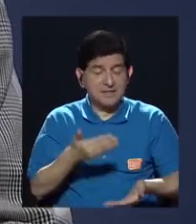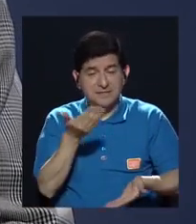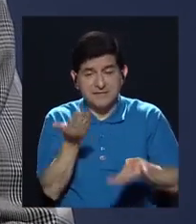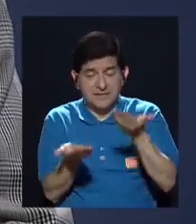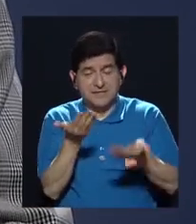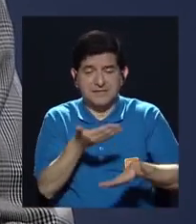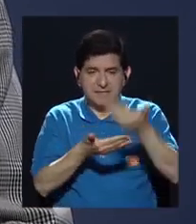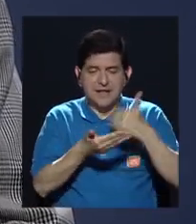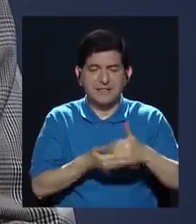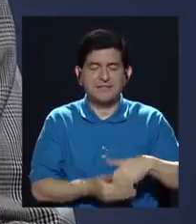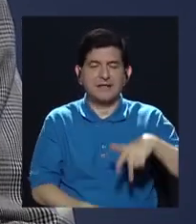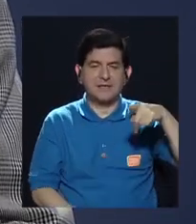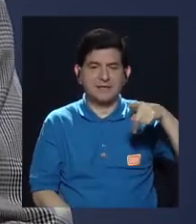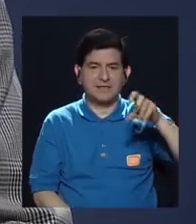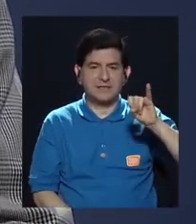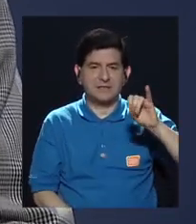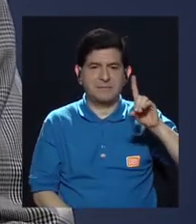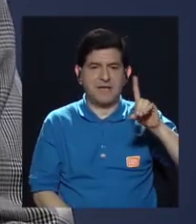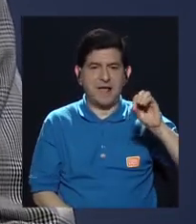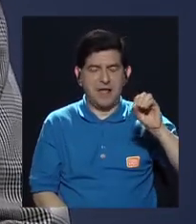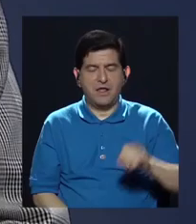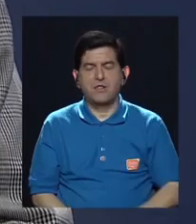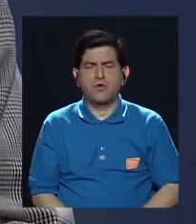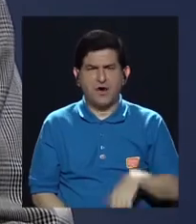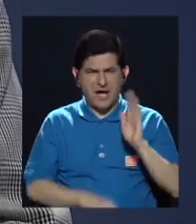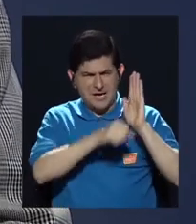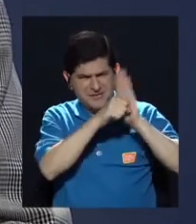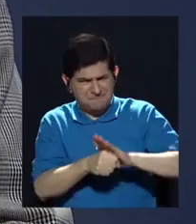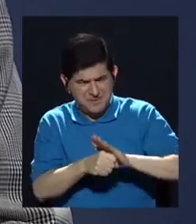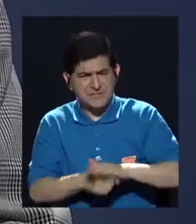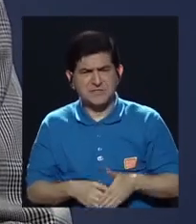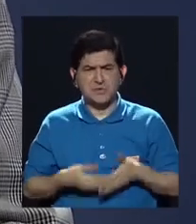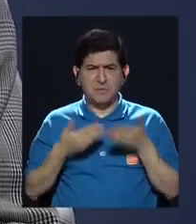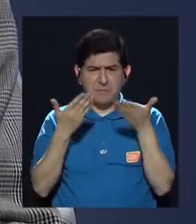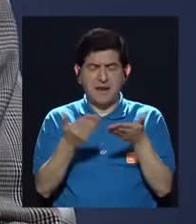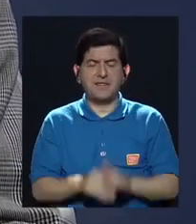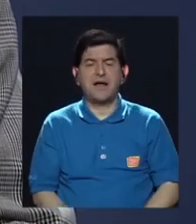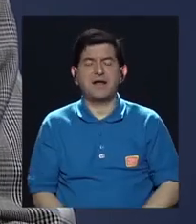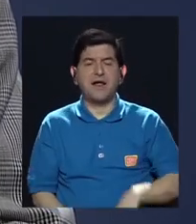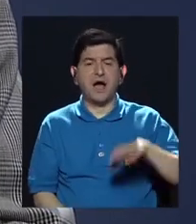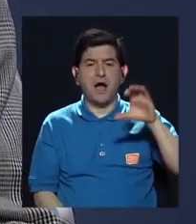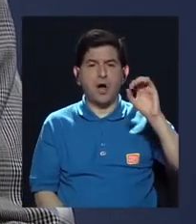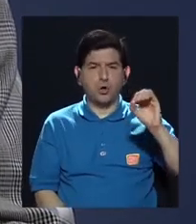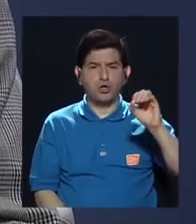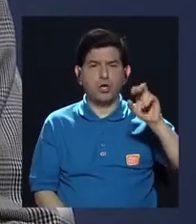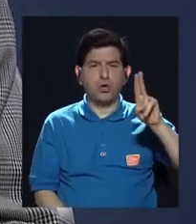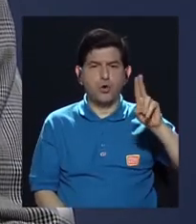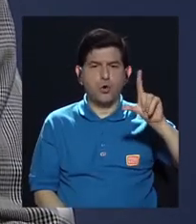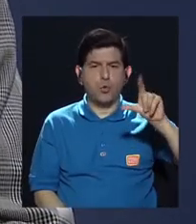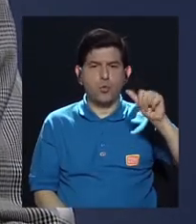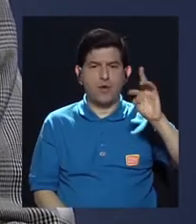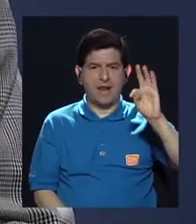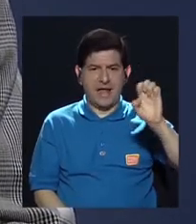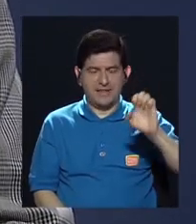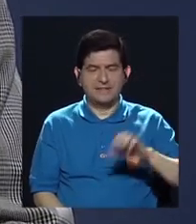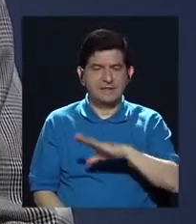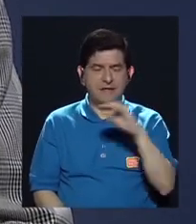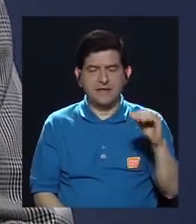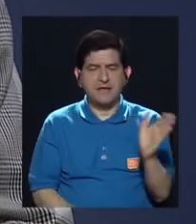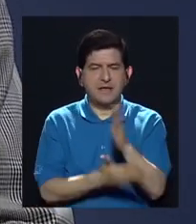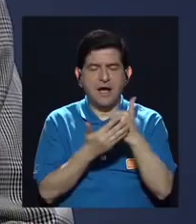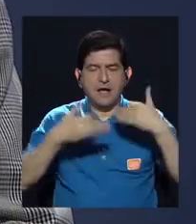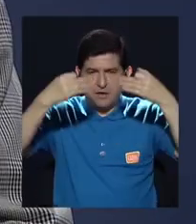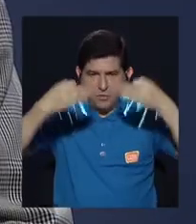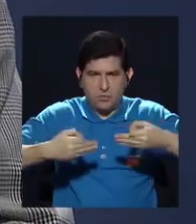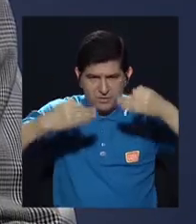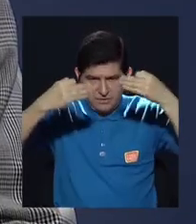refirió Teodoro Picado, pues lo presionaron durísimo para que le entregara Ulate de inmediato y para que tomara